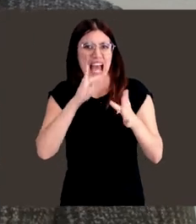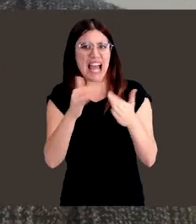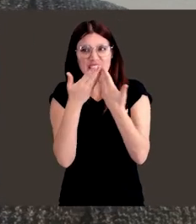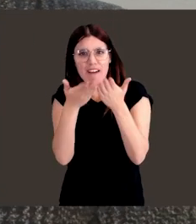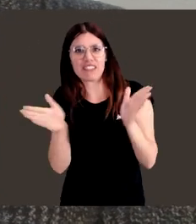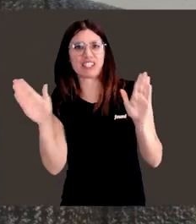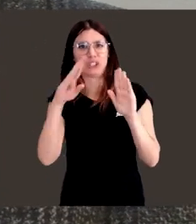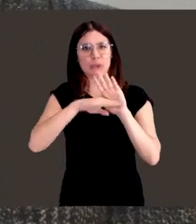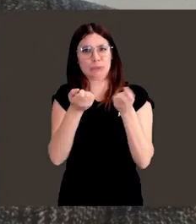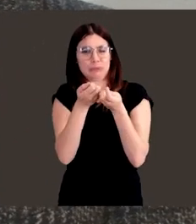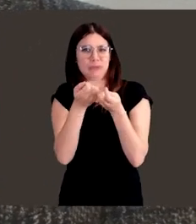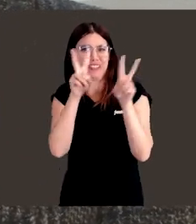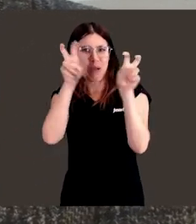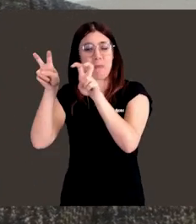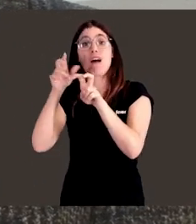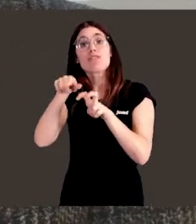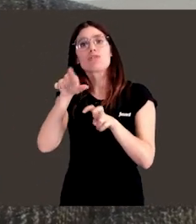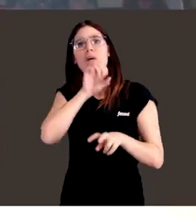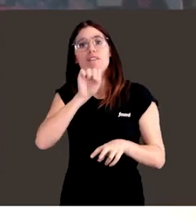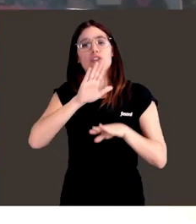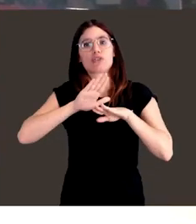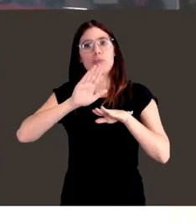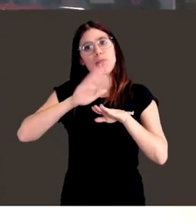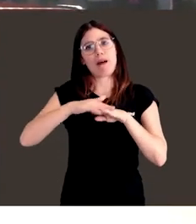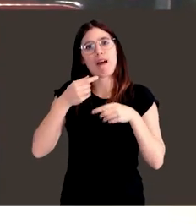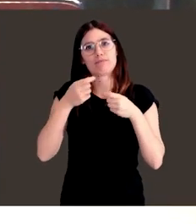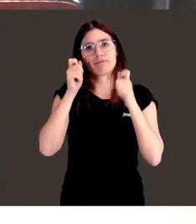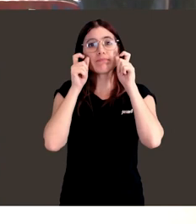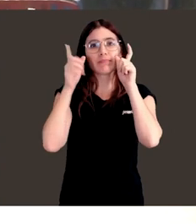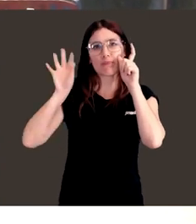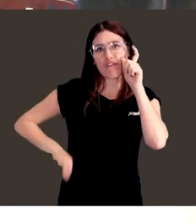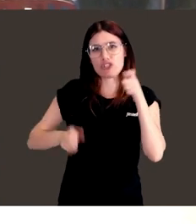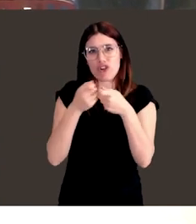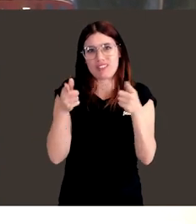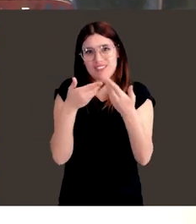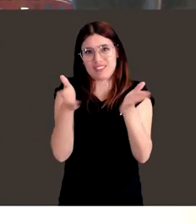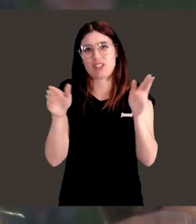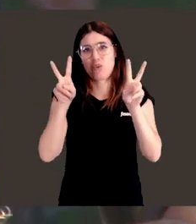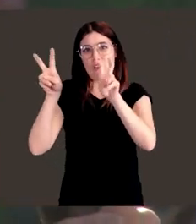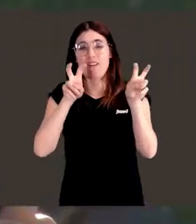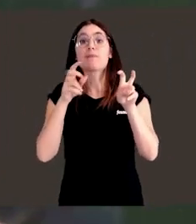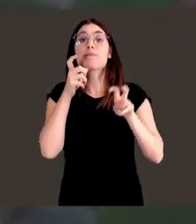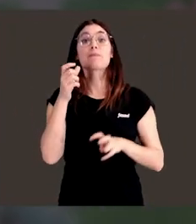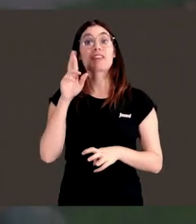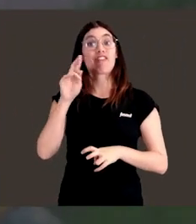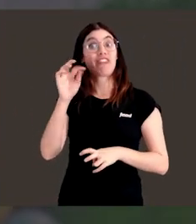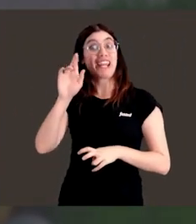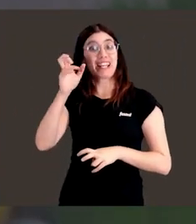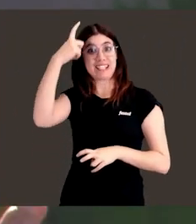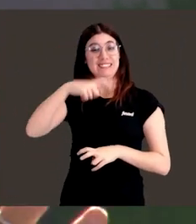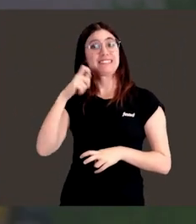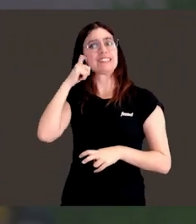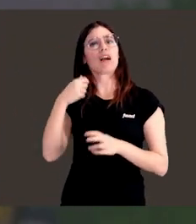y esto me parece algo maravilloso y que además les va a descubrir nuevas profesiones. Freire ha compartido con el alumnado del centro muchas de sus